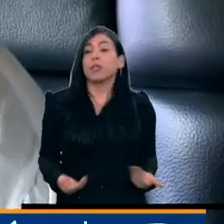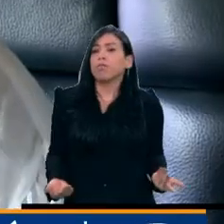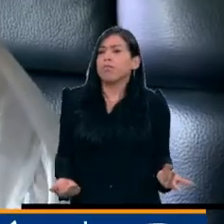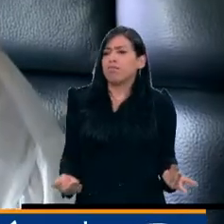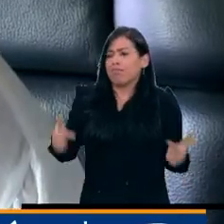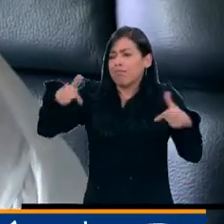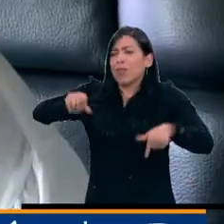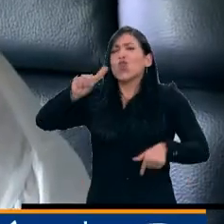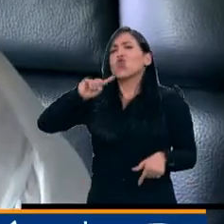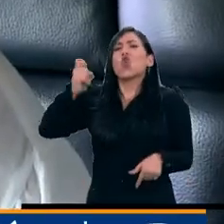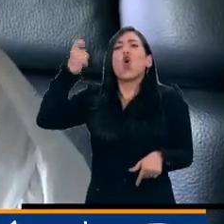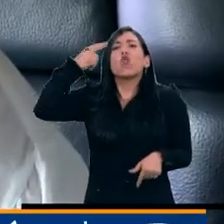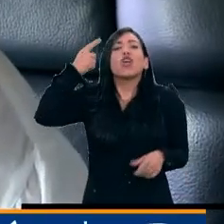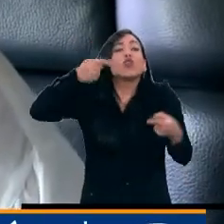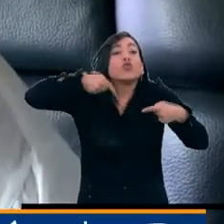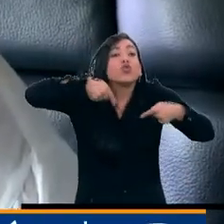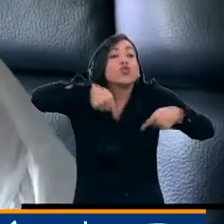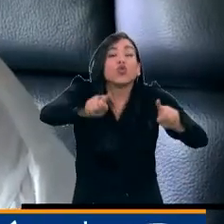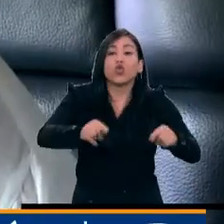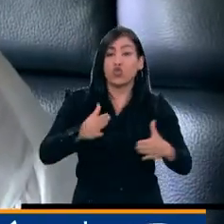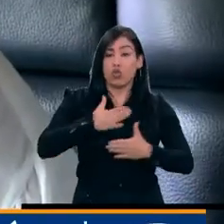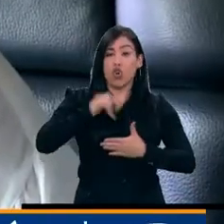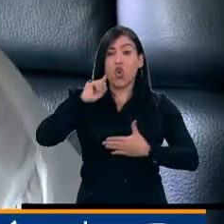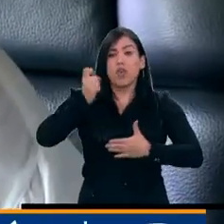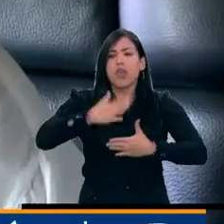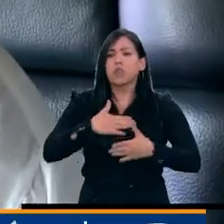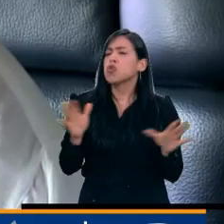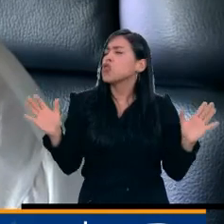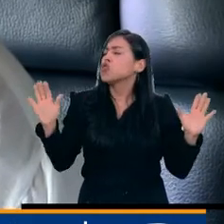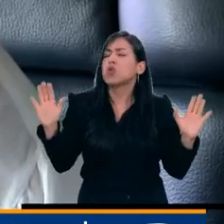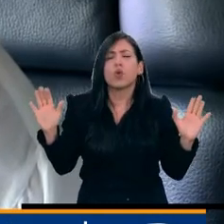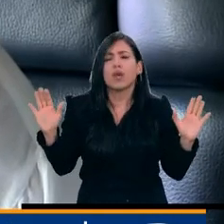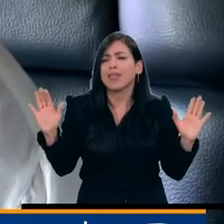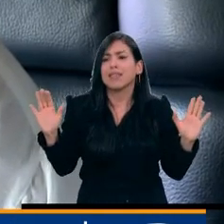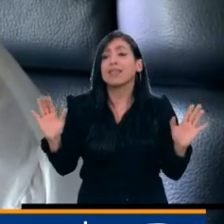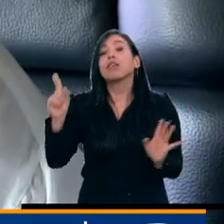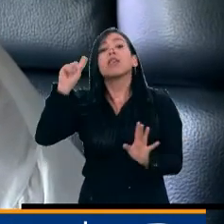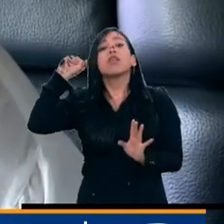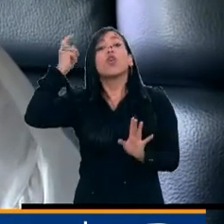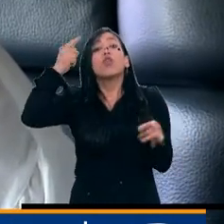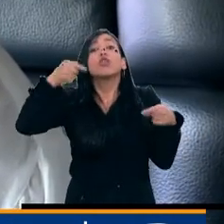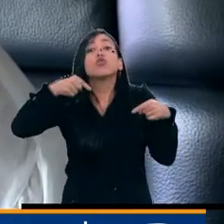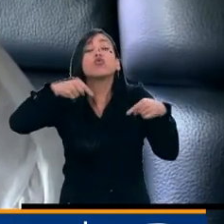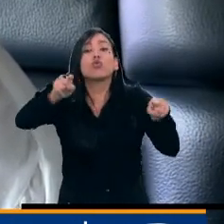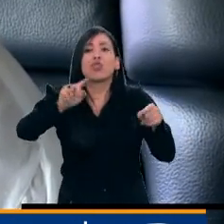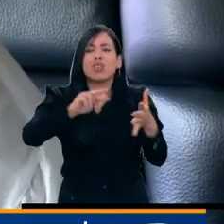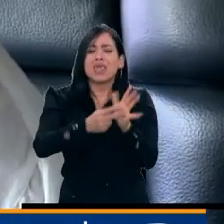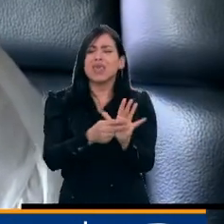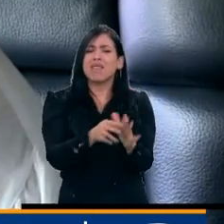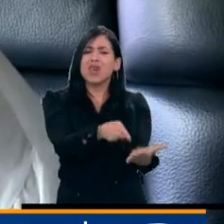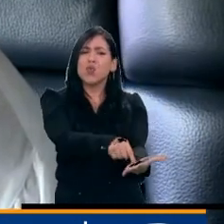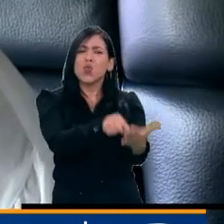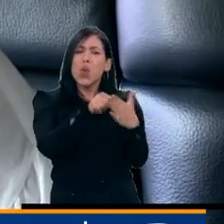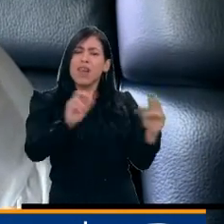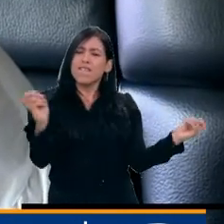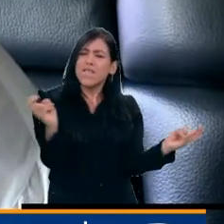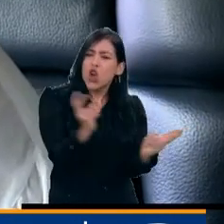gobierno que les pertenece, y en esa medida las acciones violentas